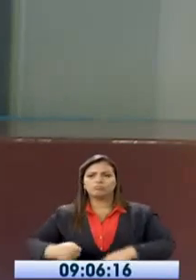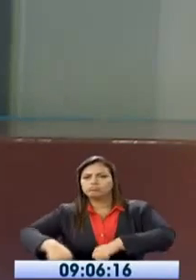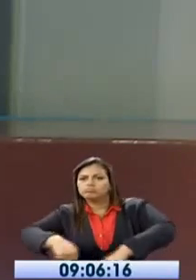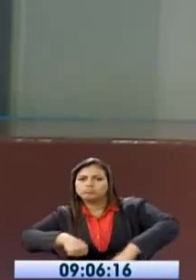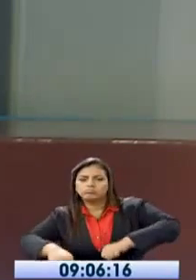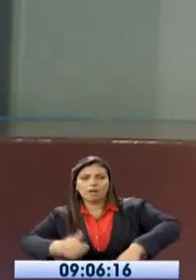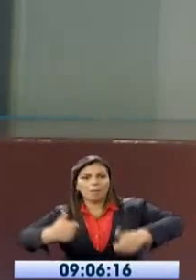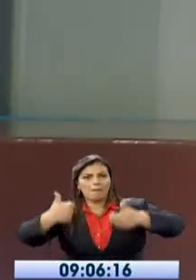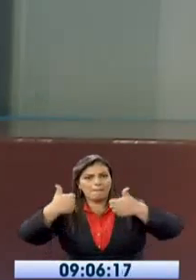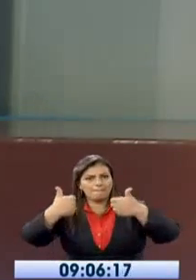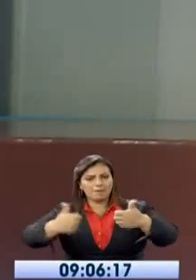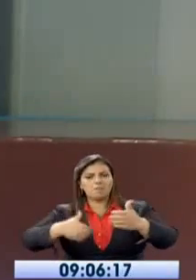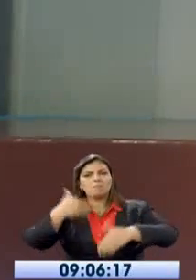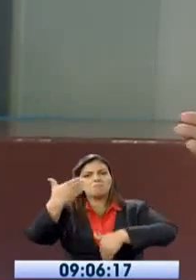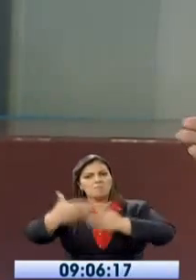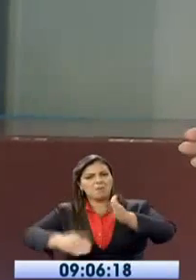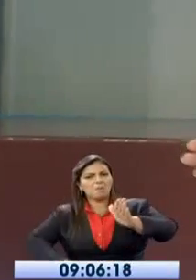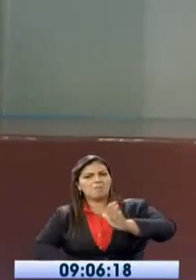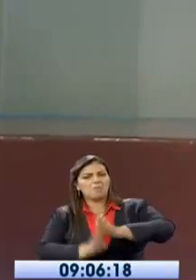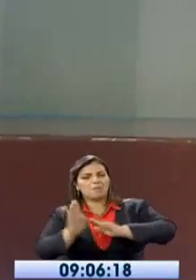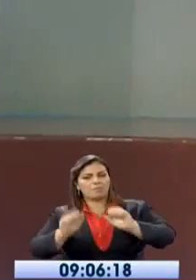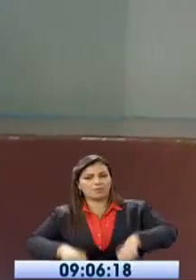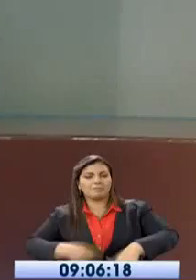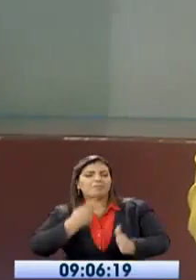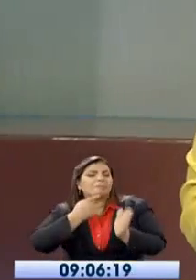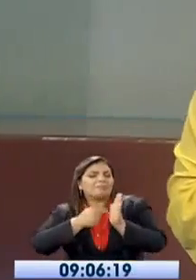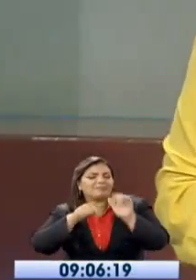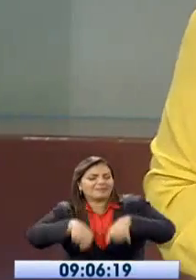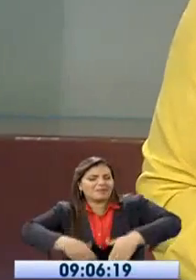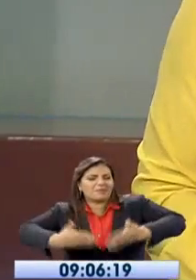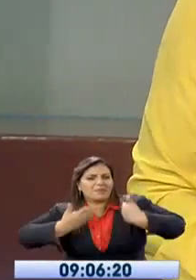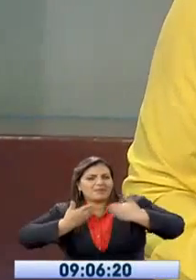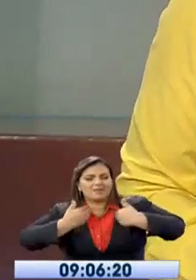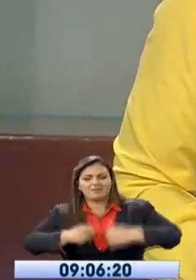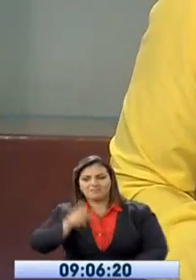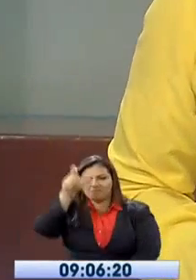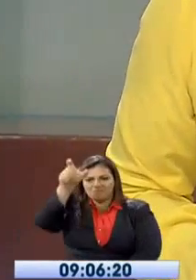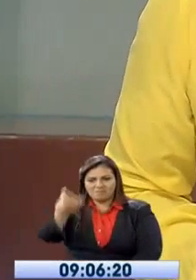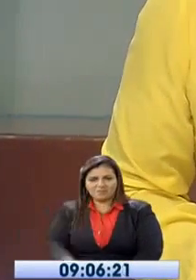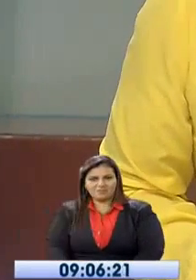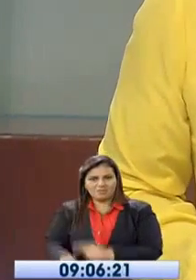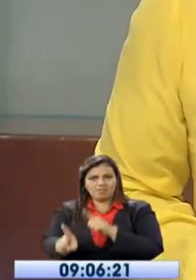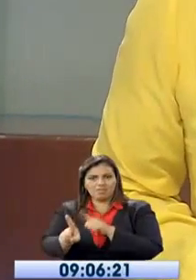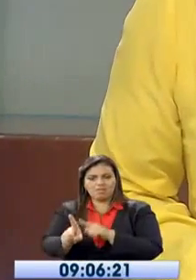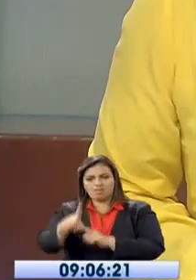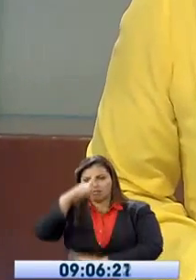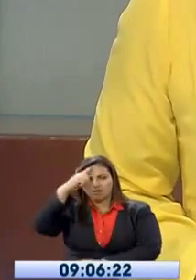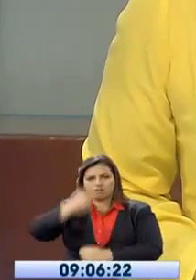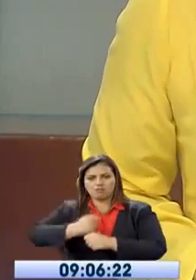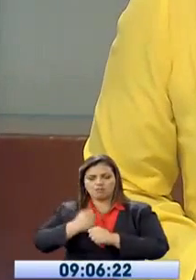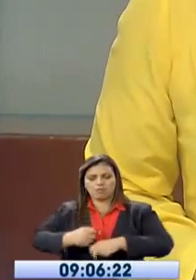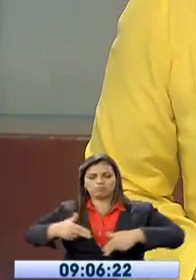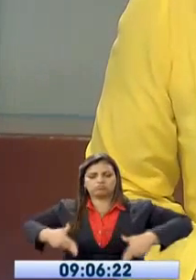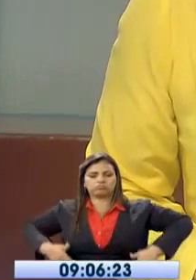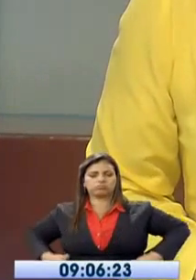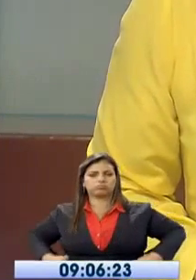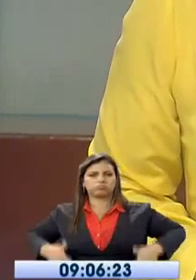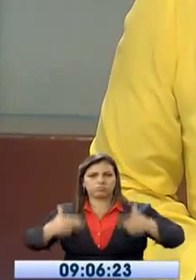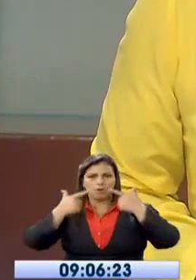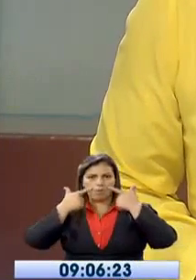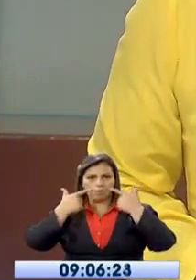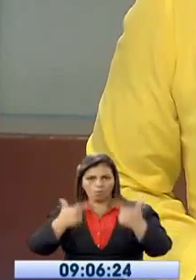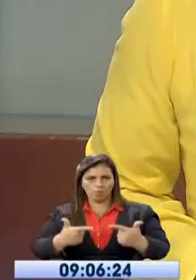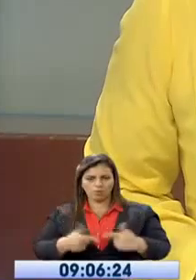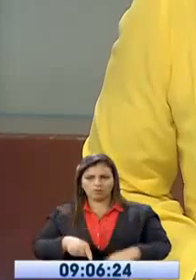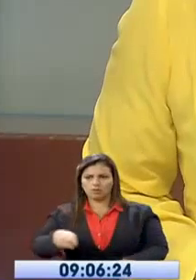se lo devuelve. En Guayaquil, un guardia de seguridad, por ejemplo, obtuvo un importante reconocimiento por un gesto que